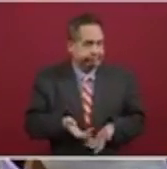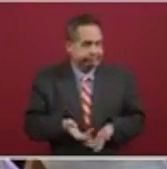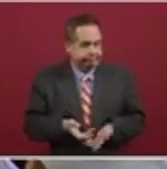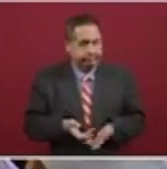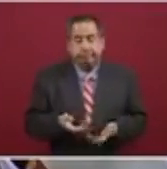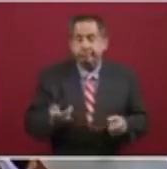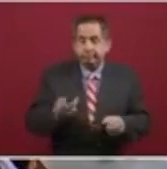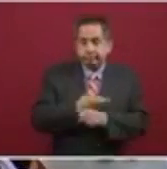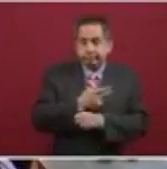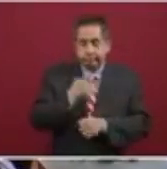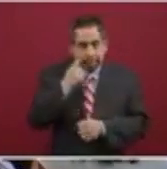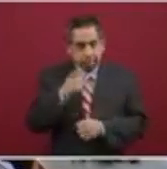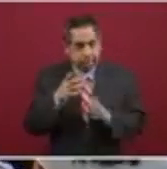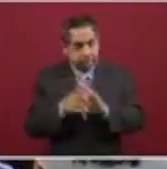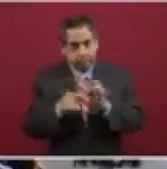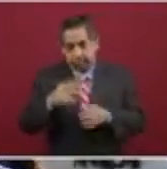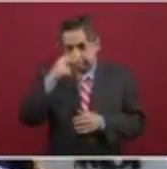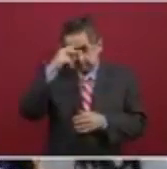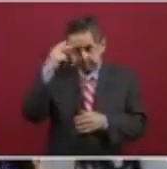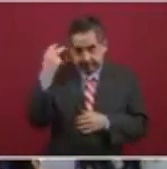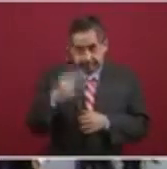Resulta que eso en el caso de México